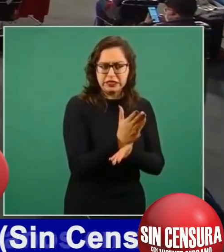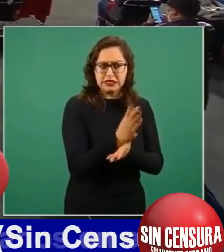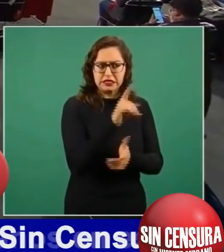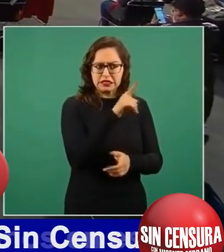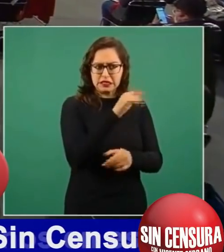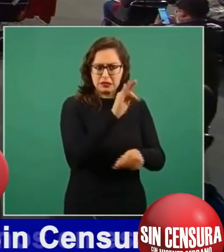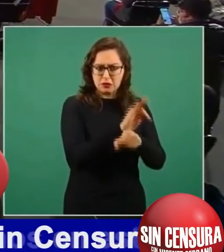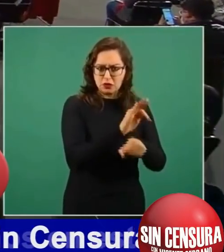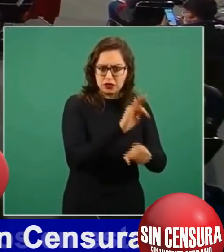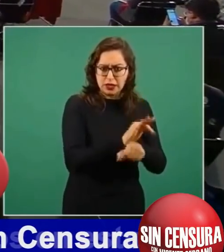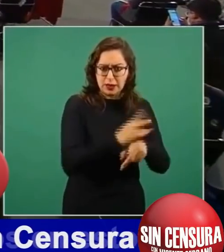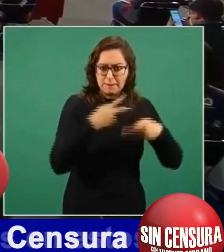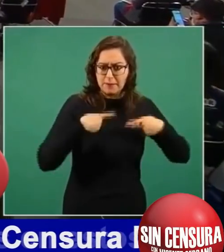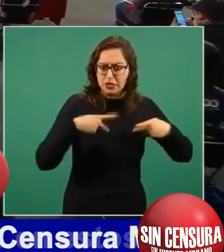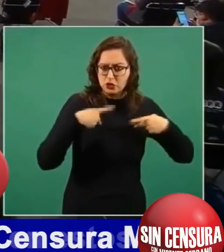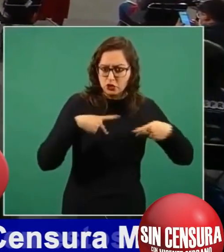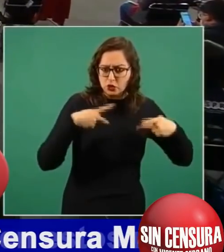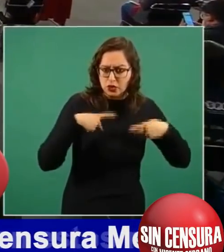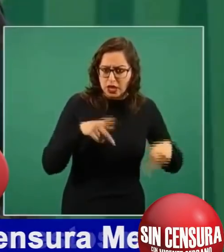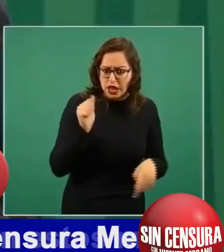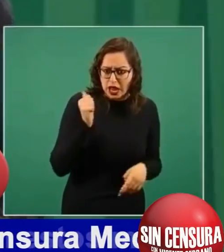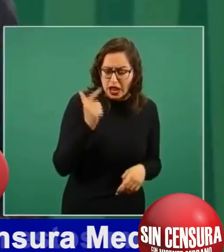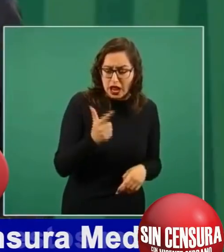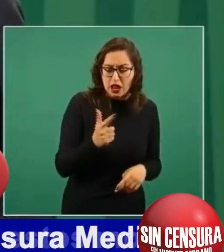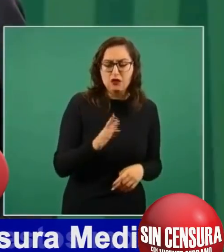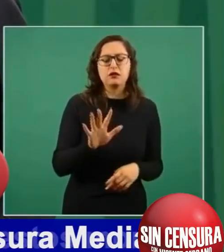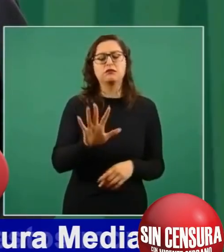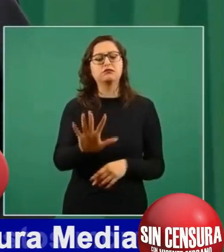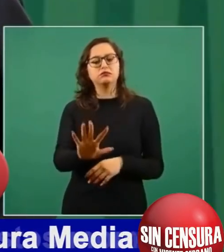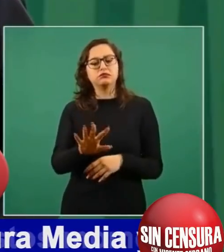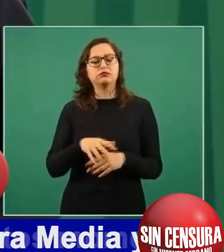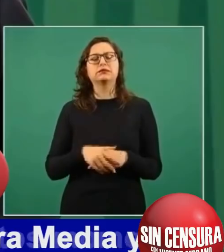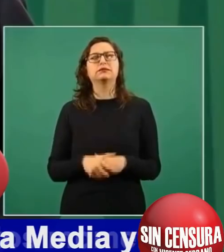nadie más con Estados Unidos? Tendríamos que tener elementos